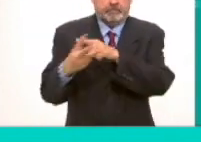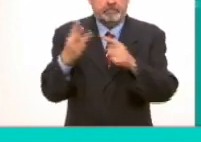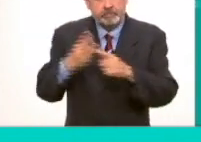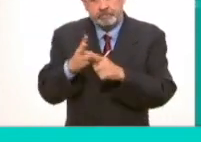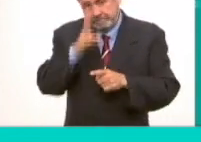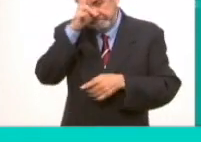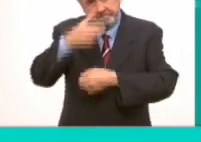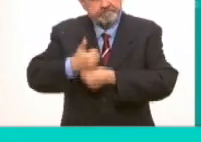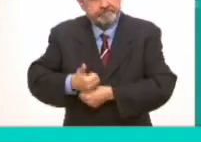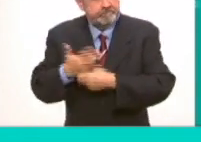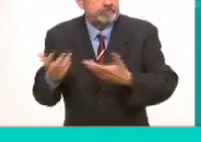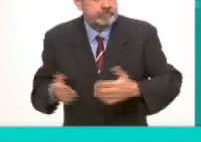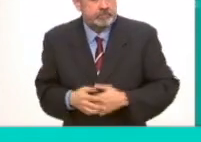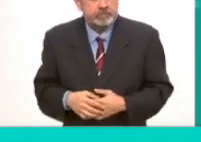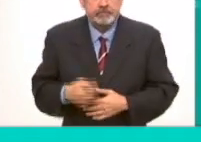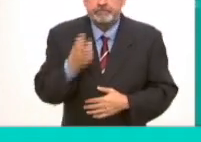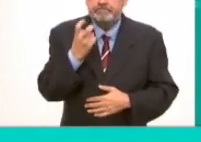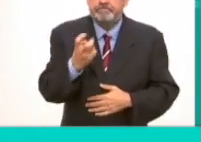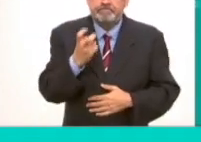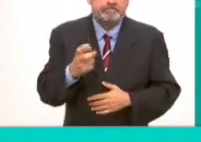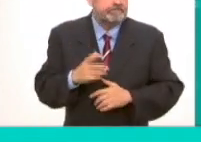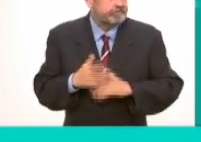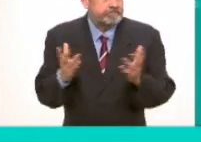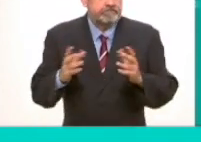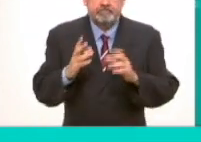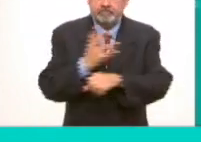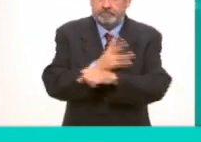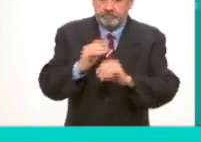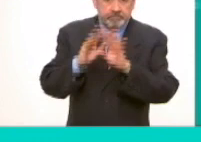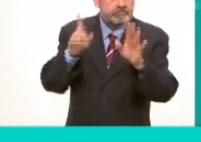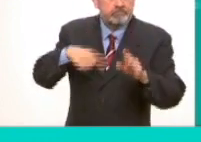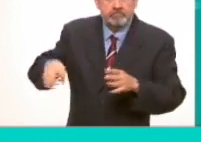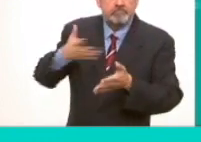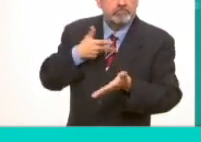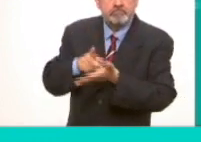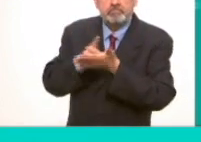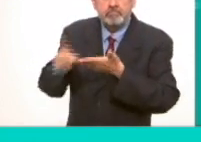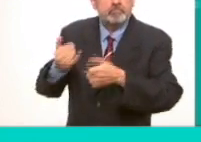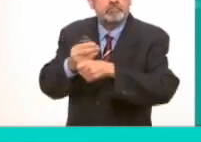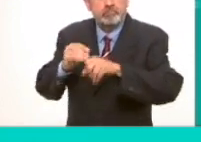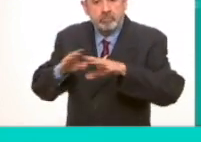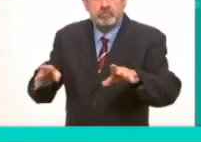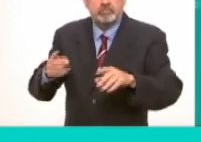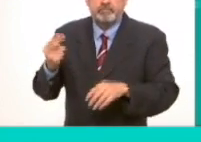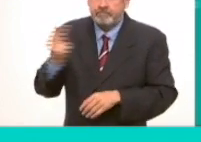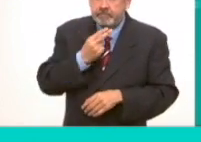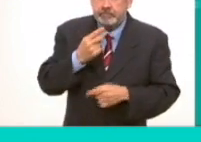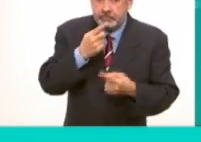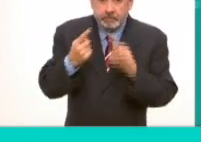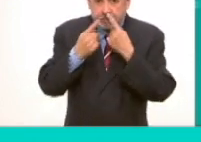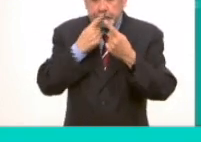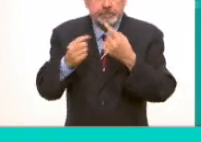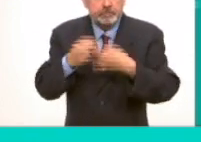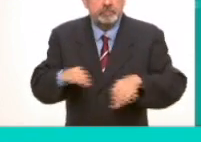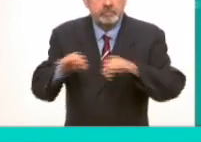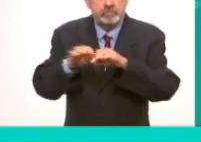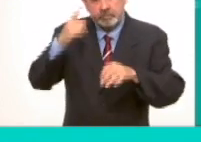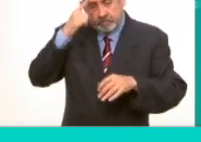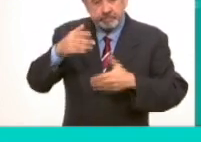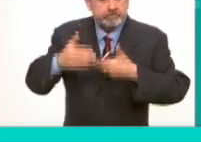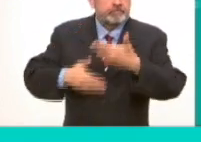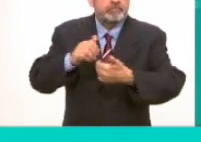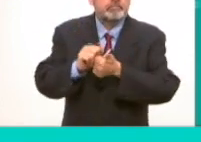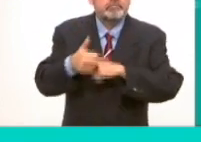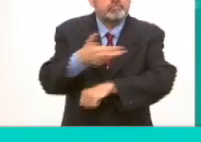violencia frente a este contexto la transparencia y el derecho a la información son herramientas poderosas para actualizar la